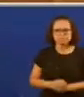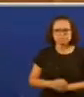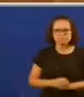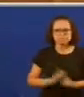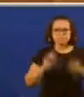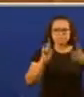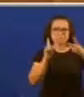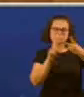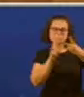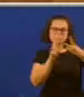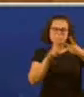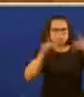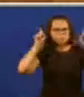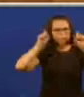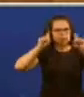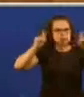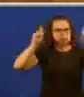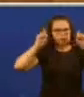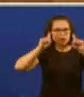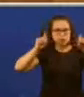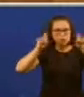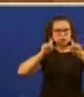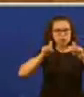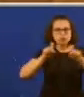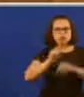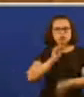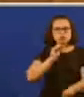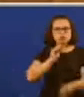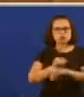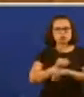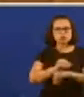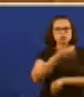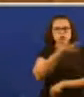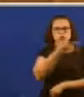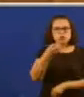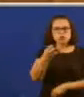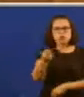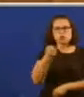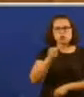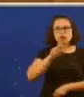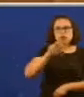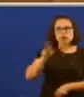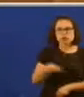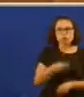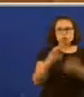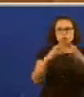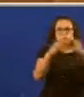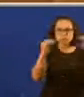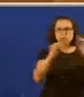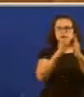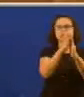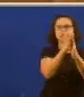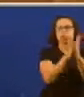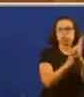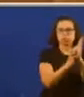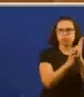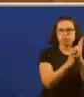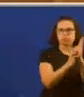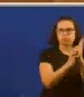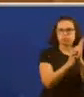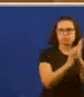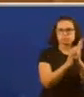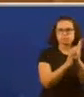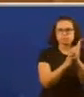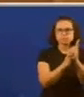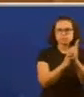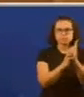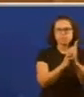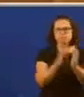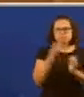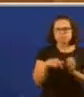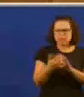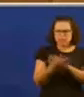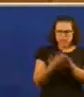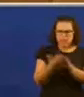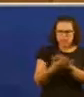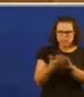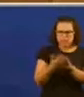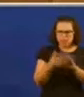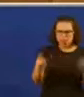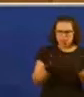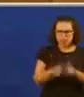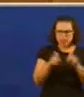deixou de investir 400 millóns nas universidades. Fálanos de ordenadores, pero é que